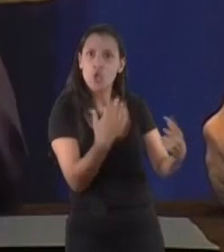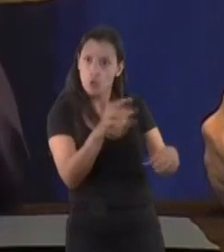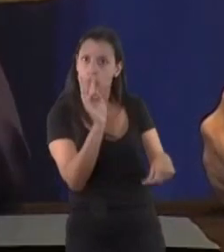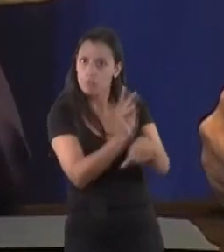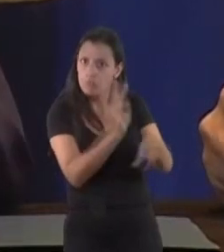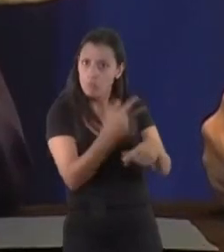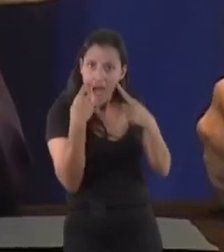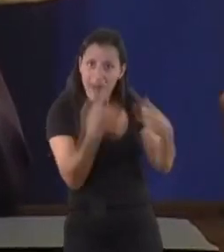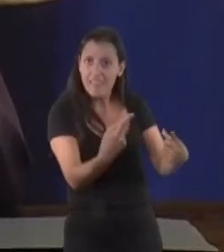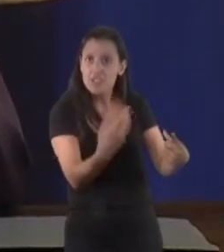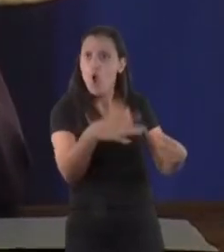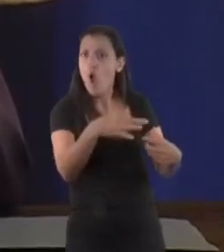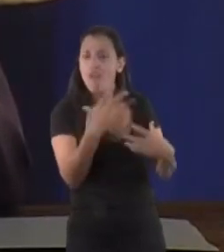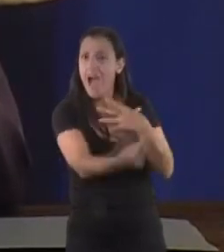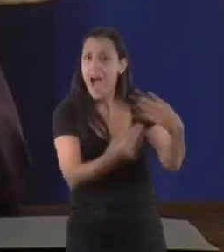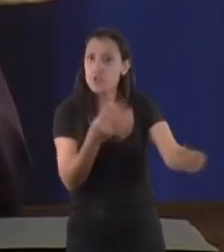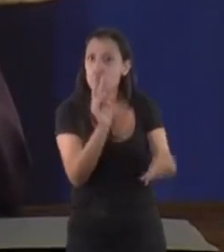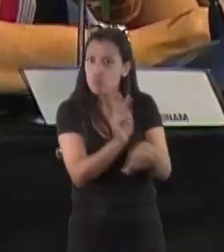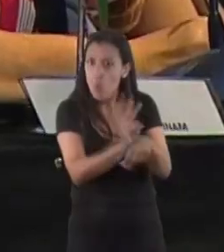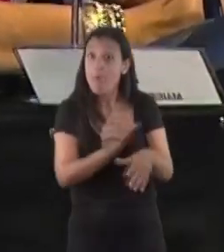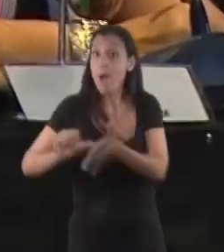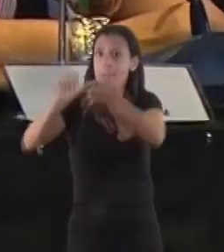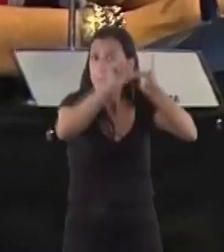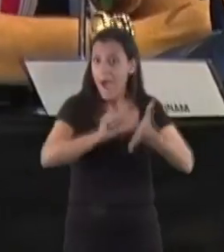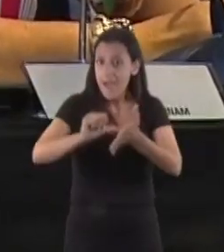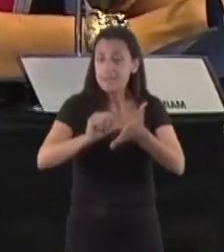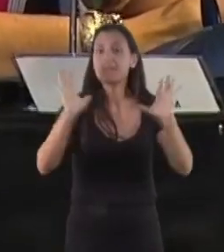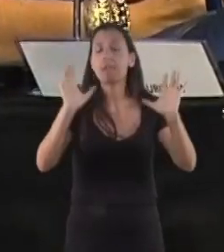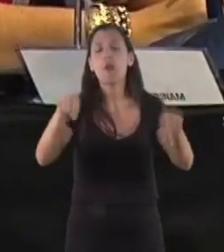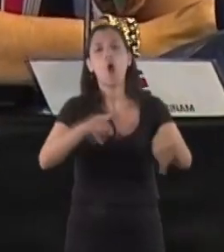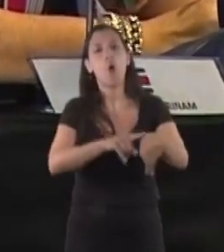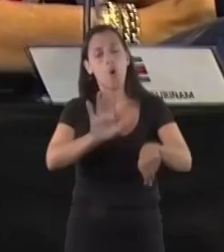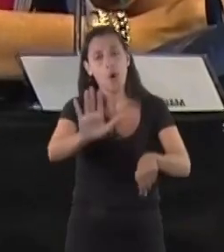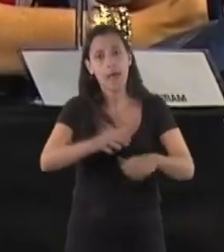más atentos a nuestros países. Ahora,